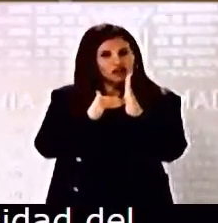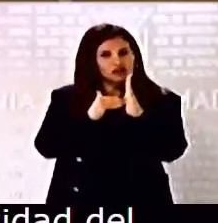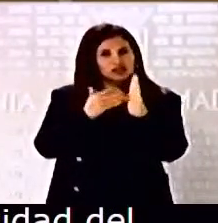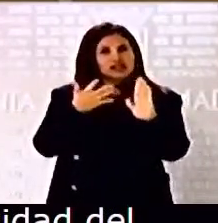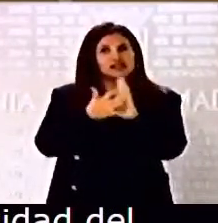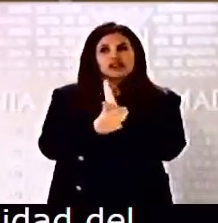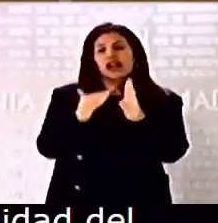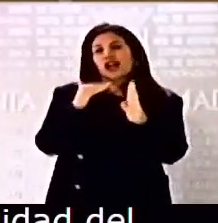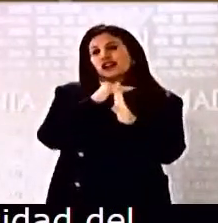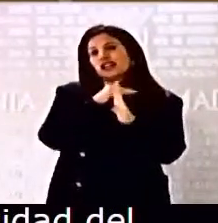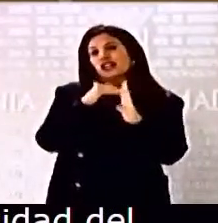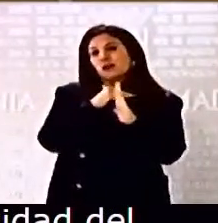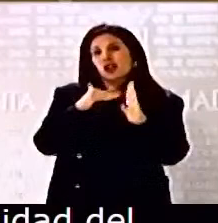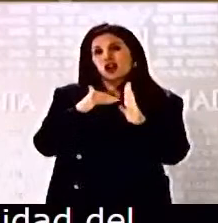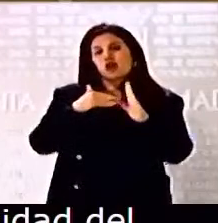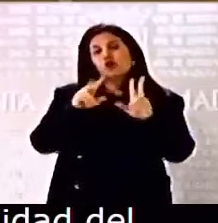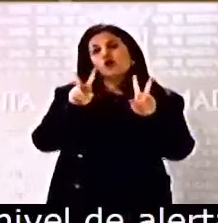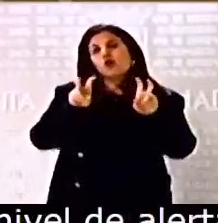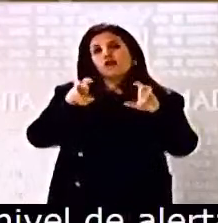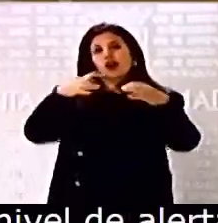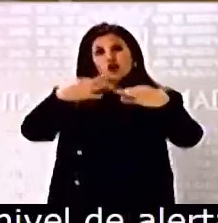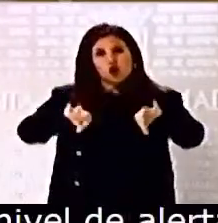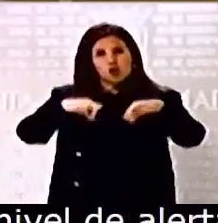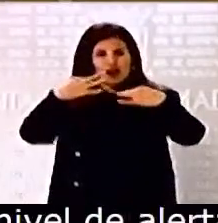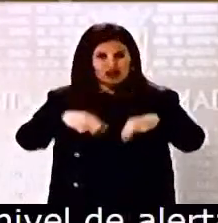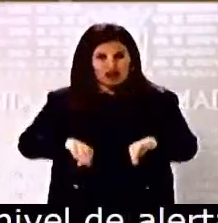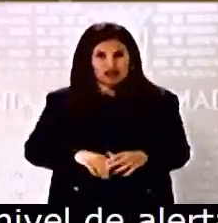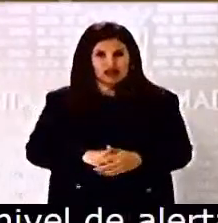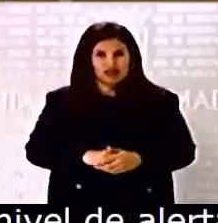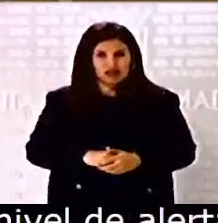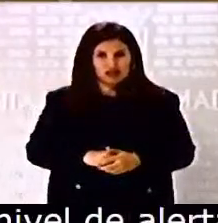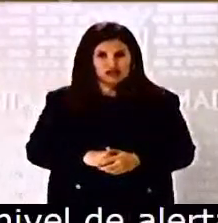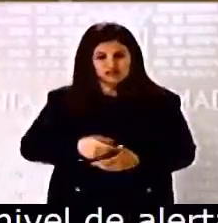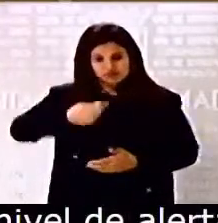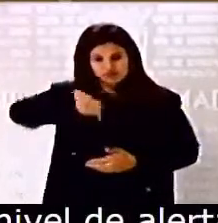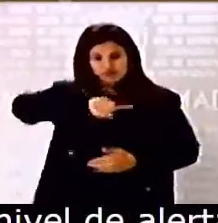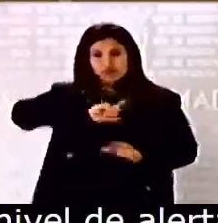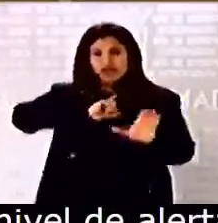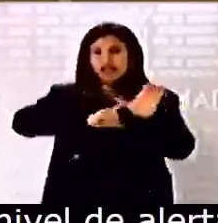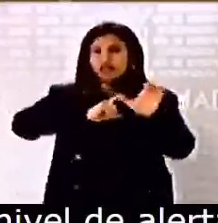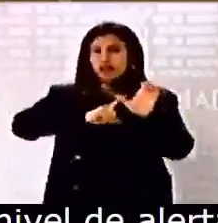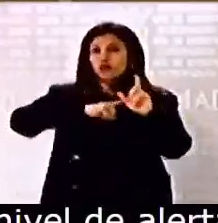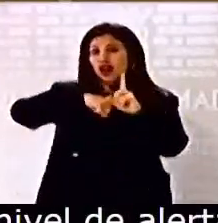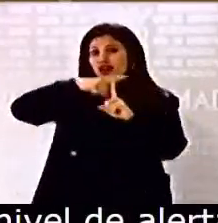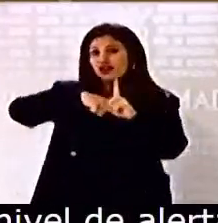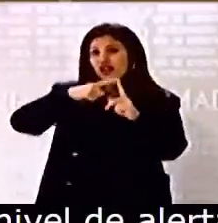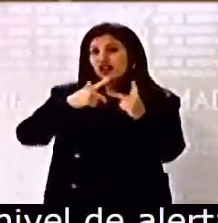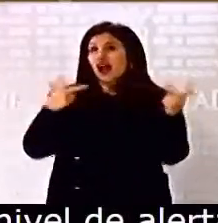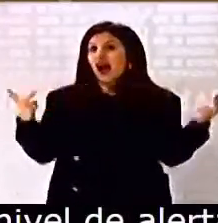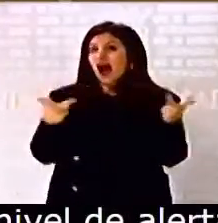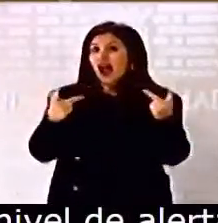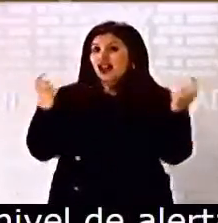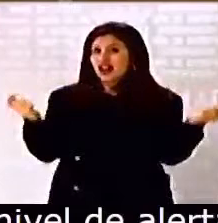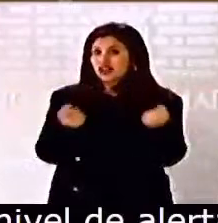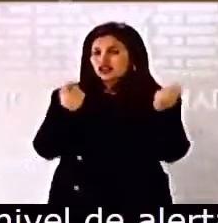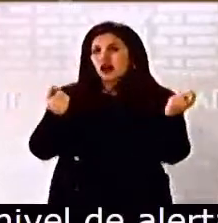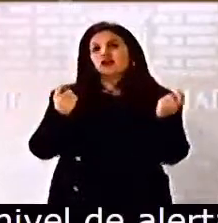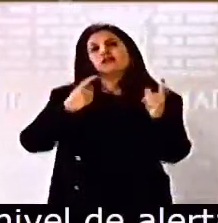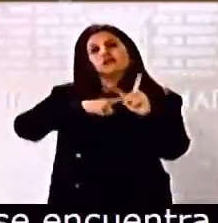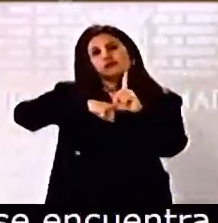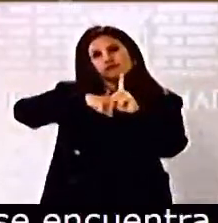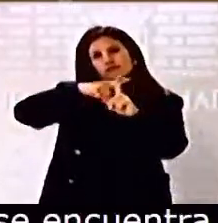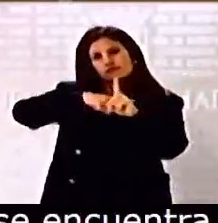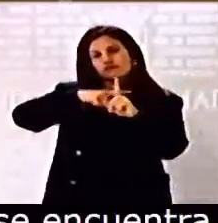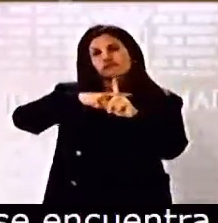normalidad. Se encuentra en el nivel de alerta de nueva normalidad, que está por debajo del nivel